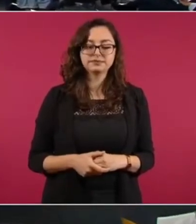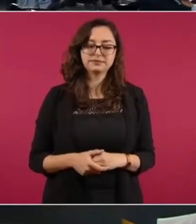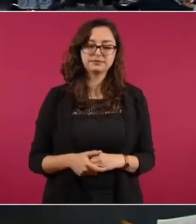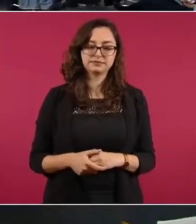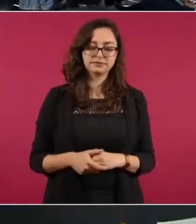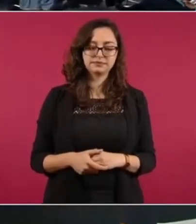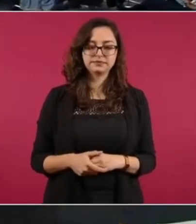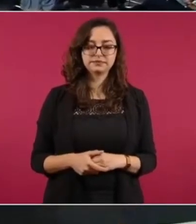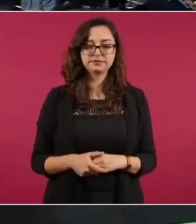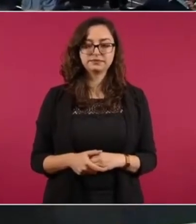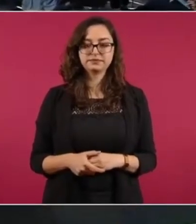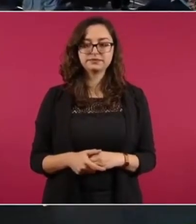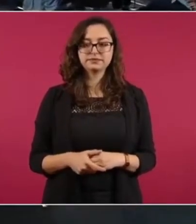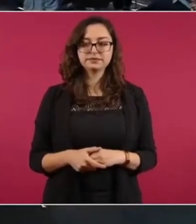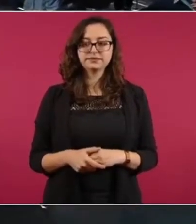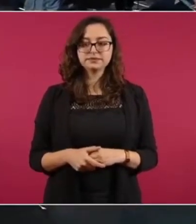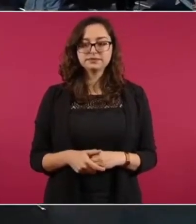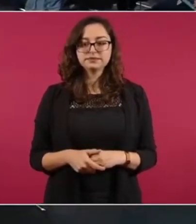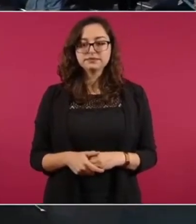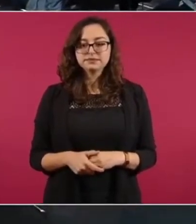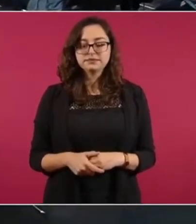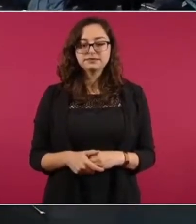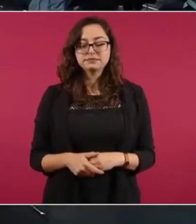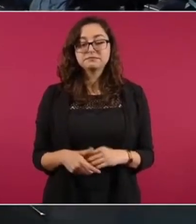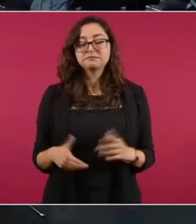Entonces, pues